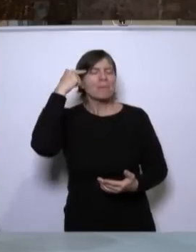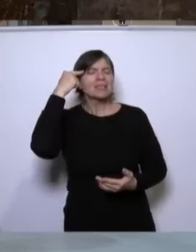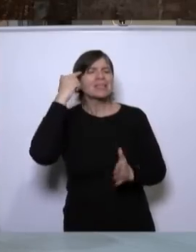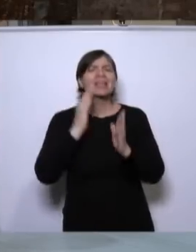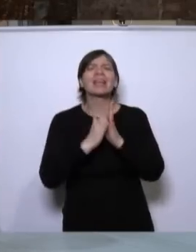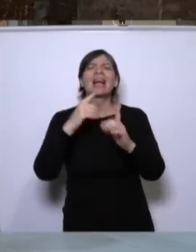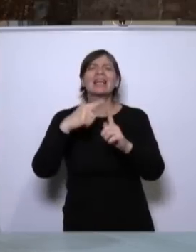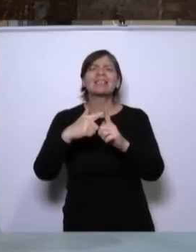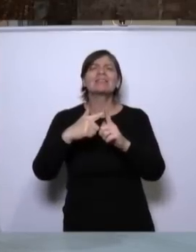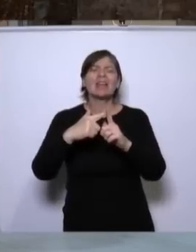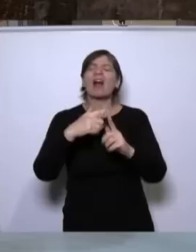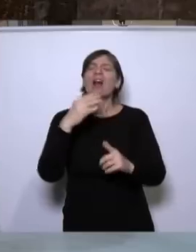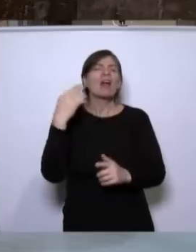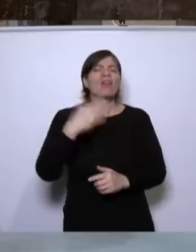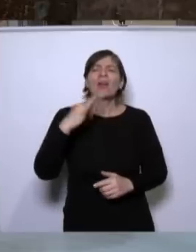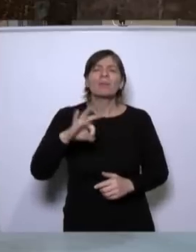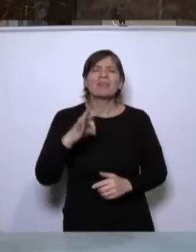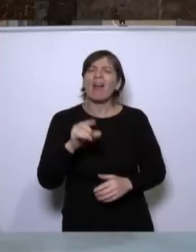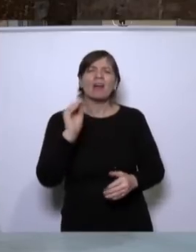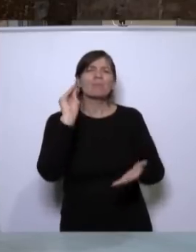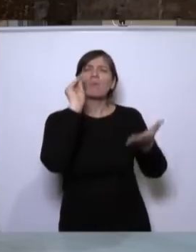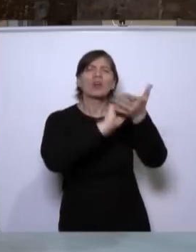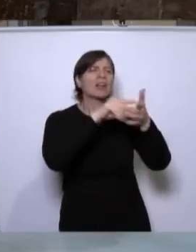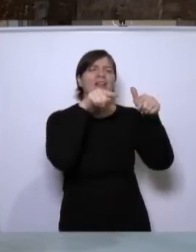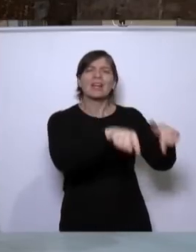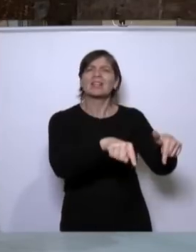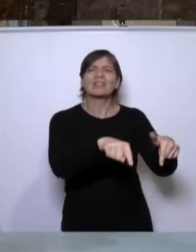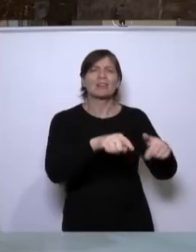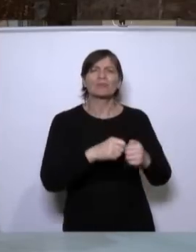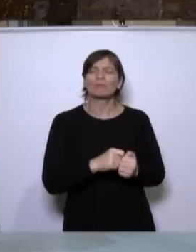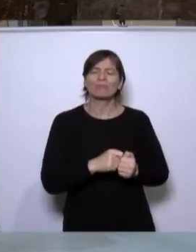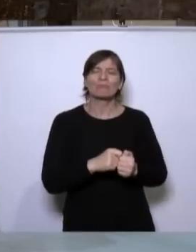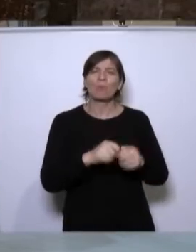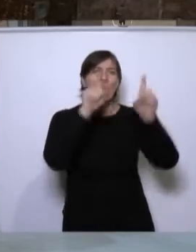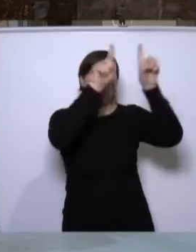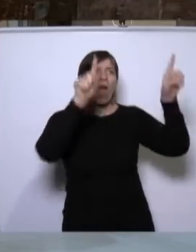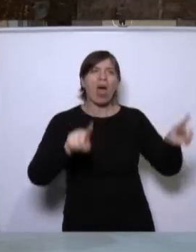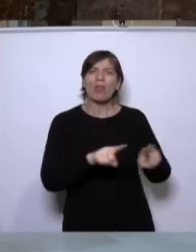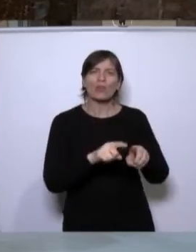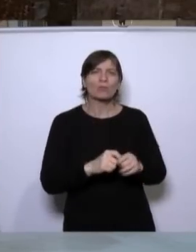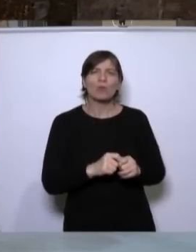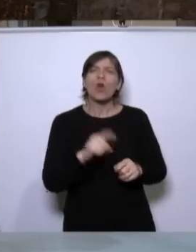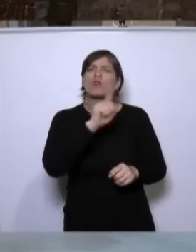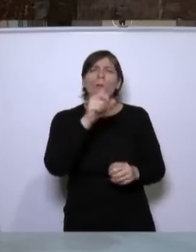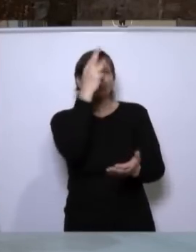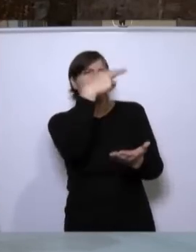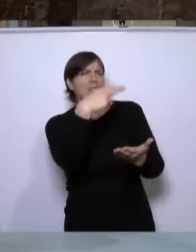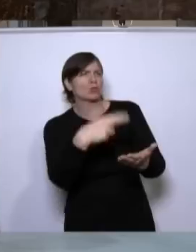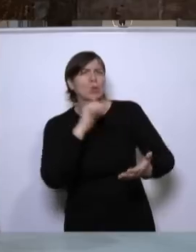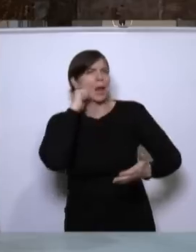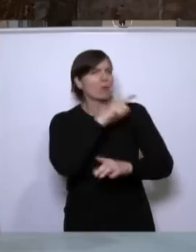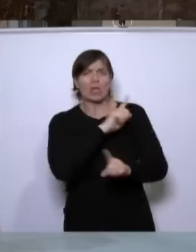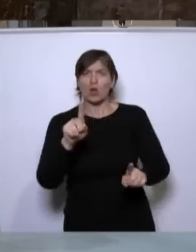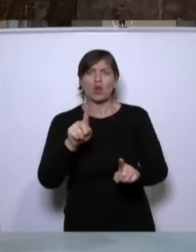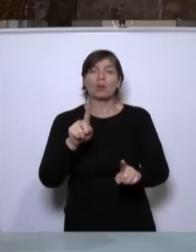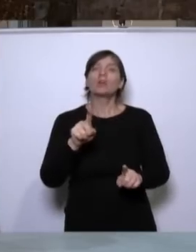iglesia catedral tenía que tener esta perla, esta joya, no por la obra artística en